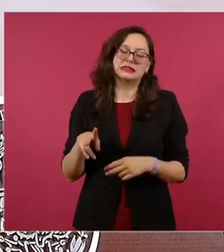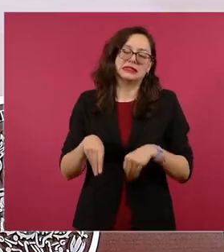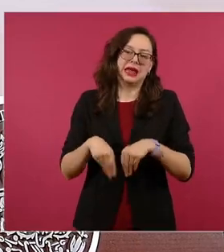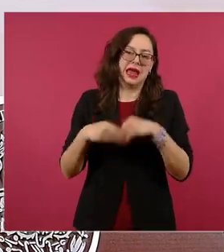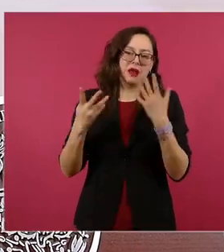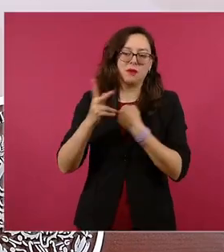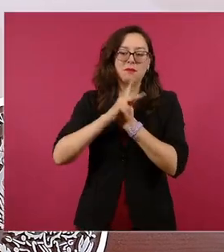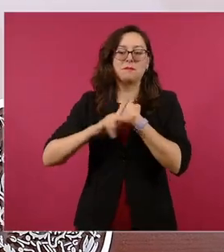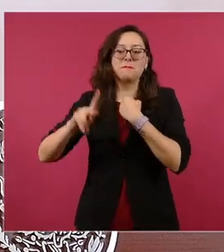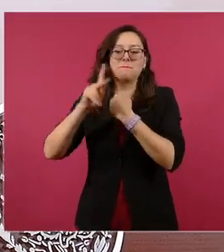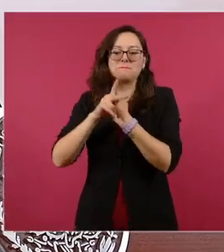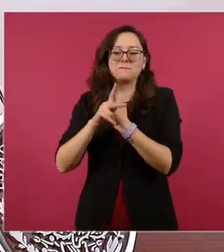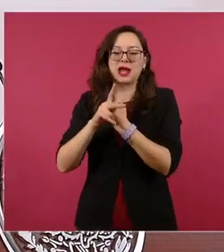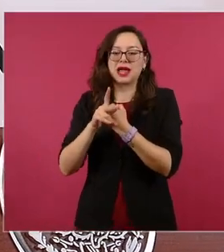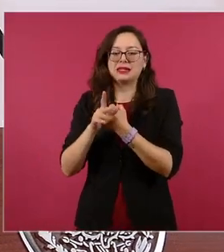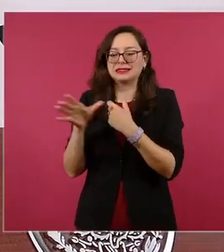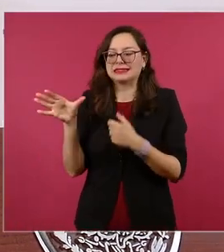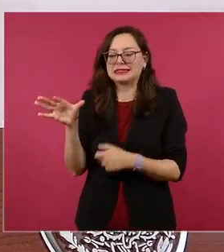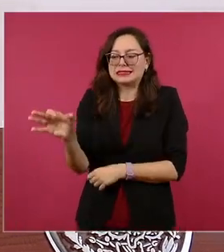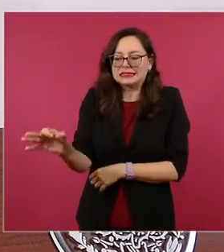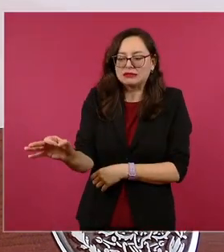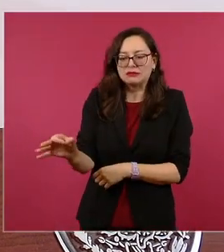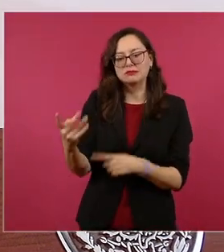qué tienen buenos niveles de vida.